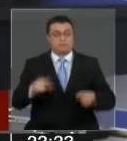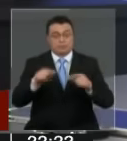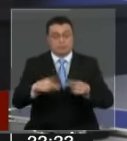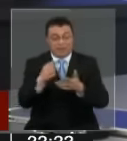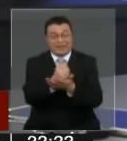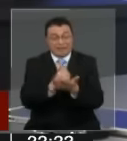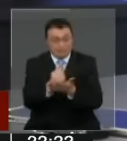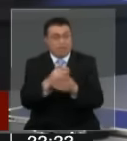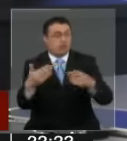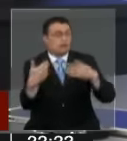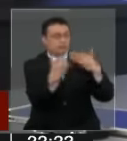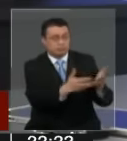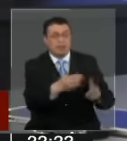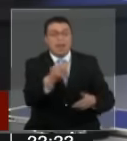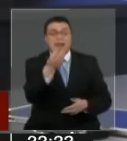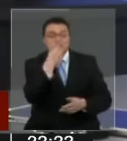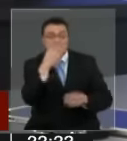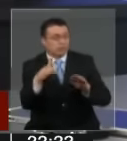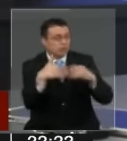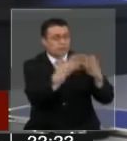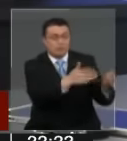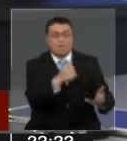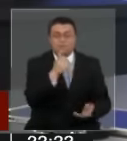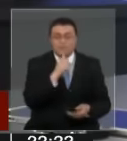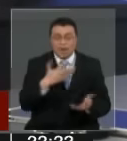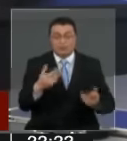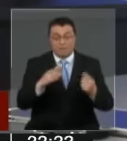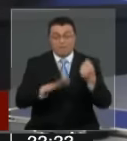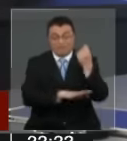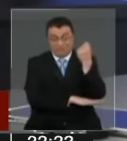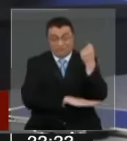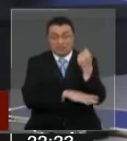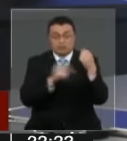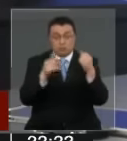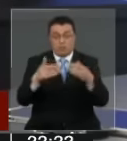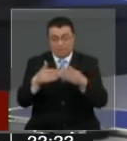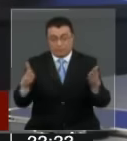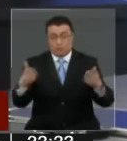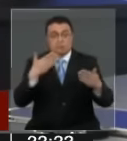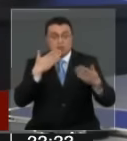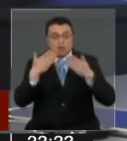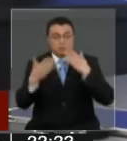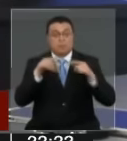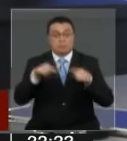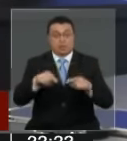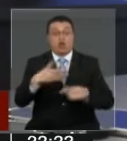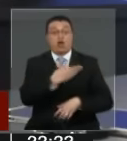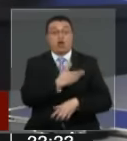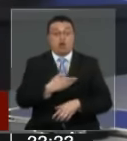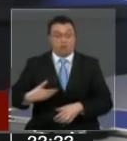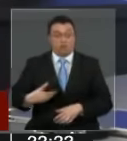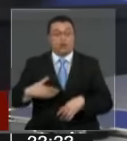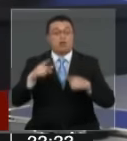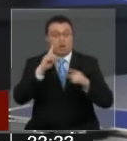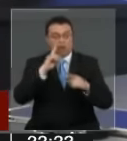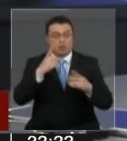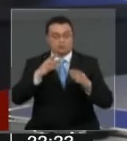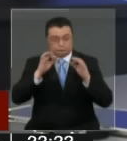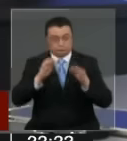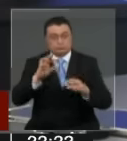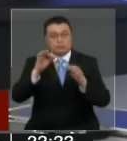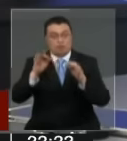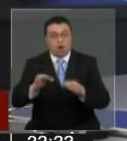tiene que haber remedios, tiene que haber alimentos, tiene que haber, te fijas, condiciones básicas para poder abrir un diálogo. Aquí el gobierno, luego de establecer un cierto orden y paz